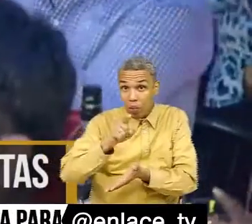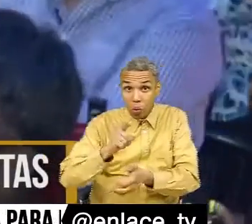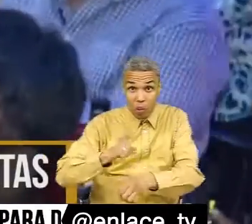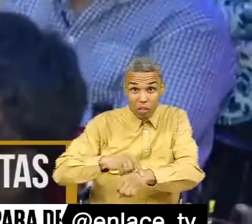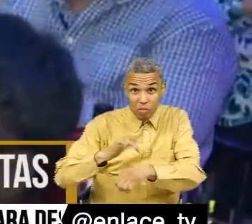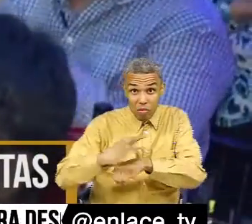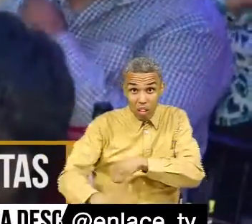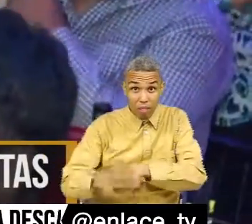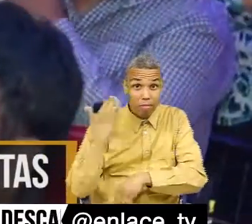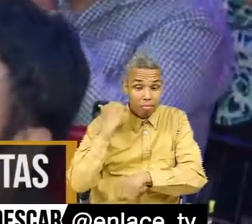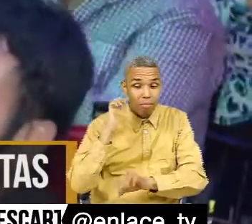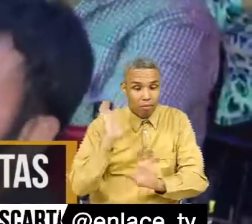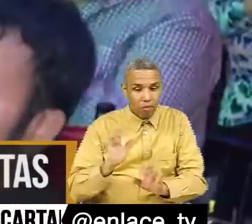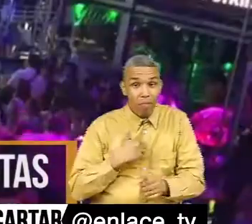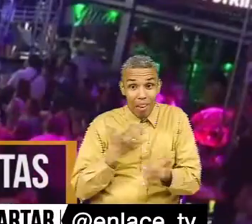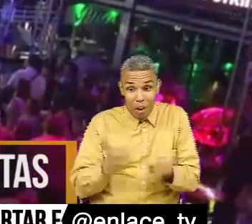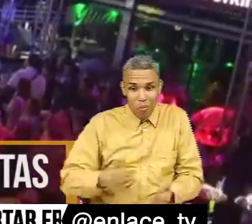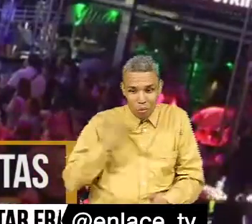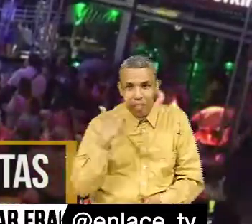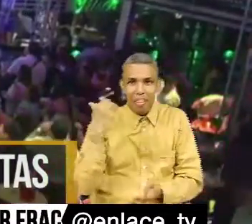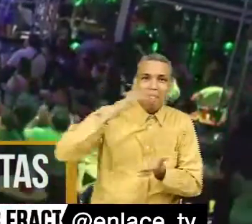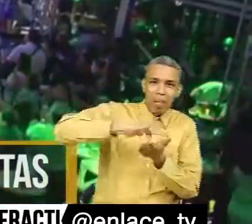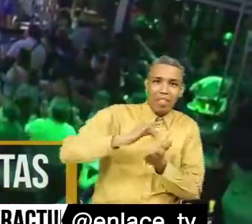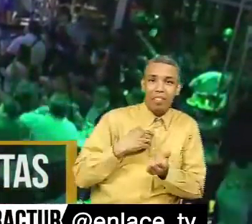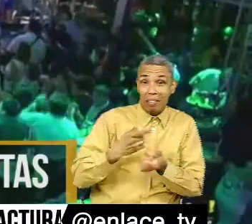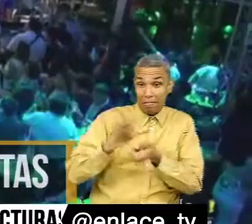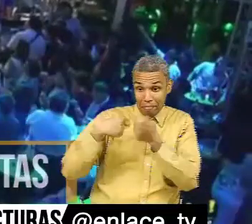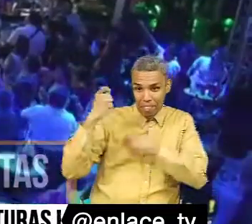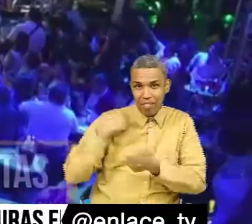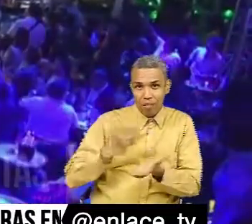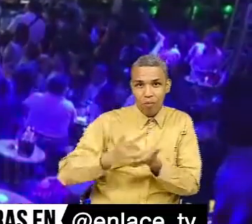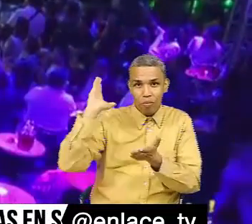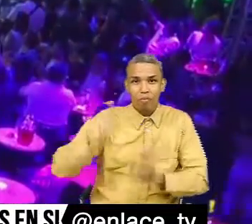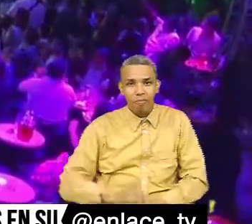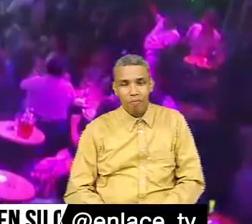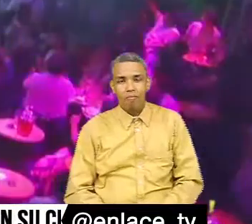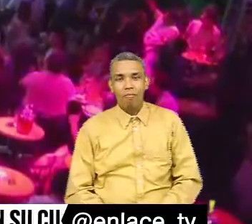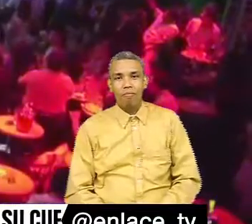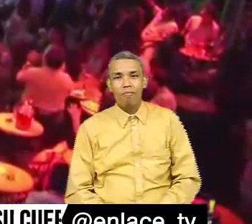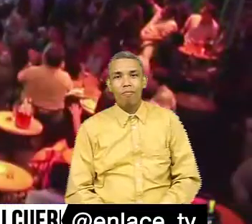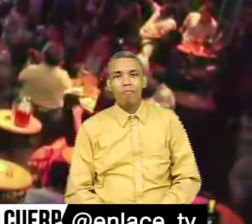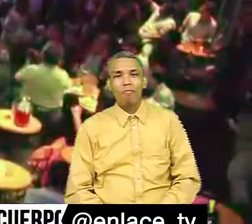escenario para disfrutar de lo mejor que traen los artistas para sus afiliados y particulares.